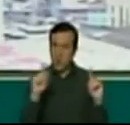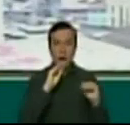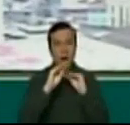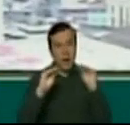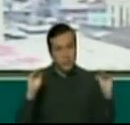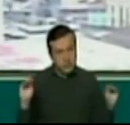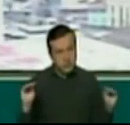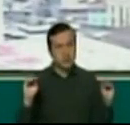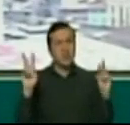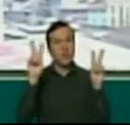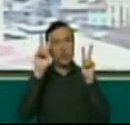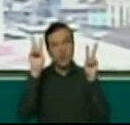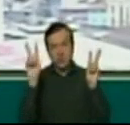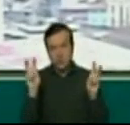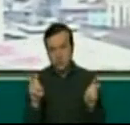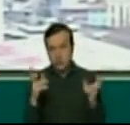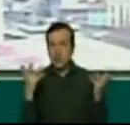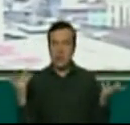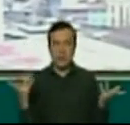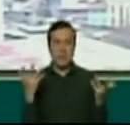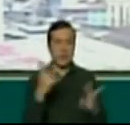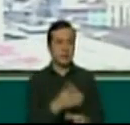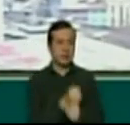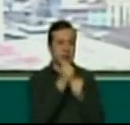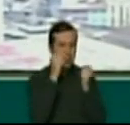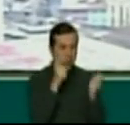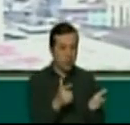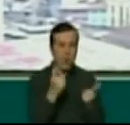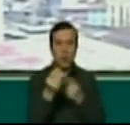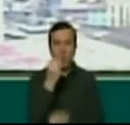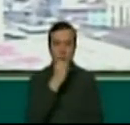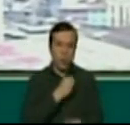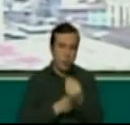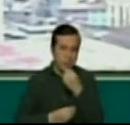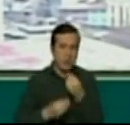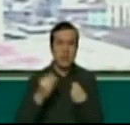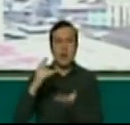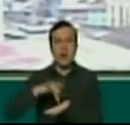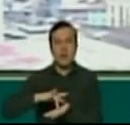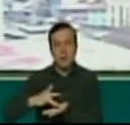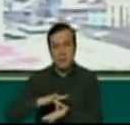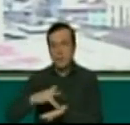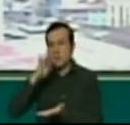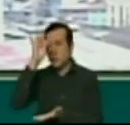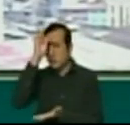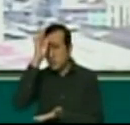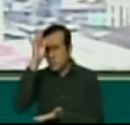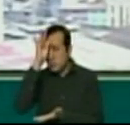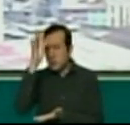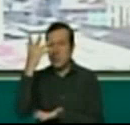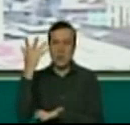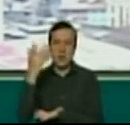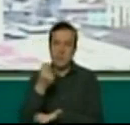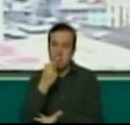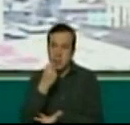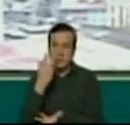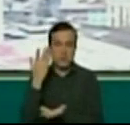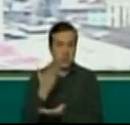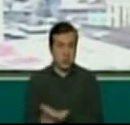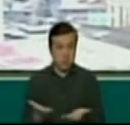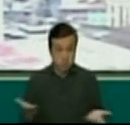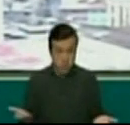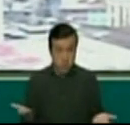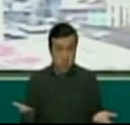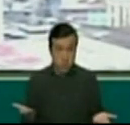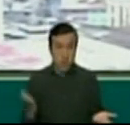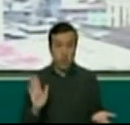servicios que están relacionados con seguridad, con alimentación, con salud, con entrega de farmacias, con todo lo que tiene que ver